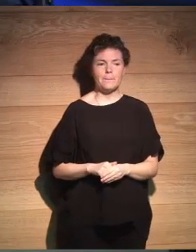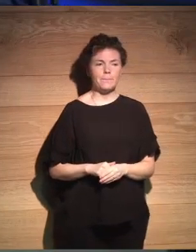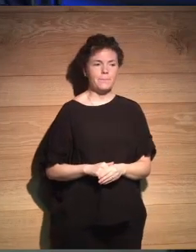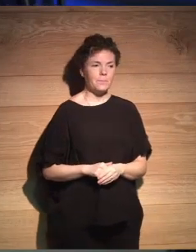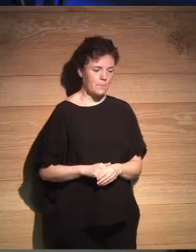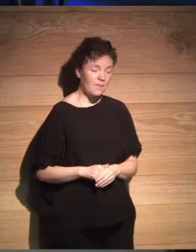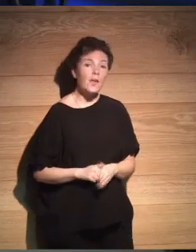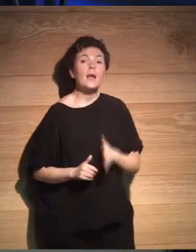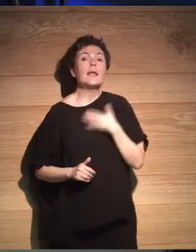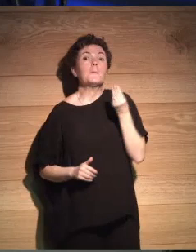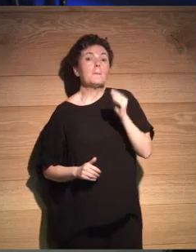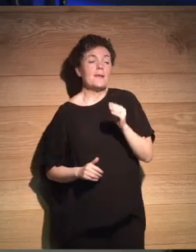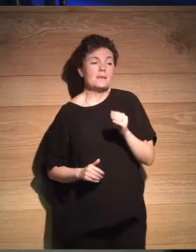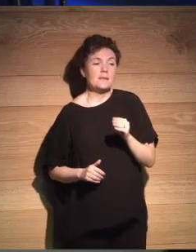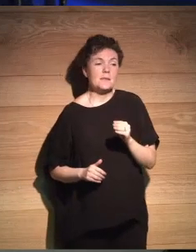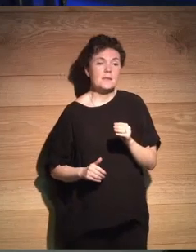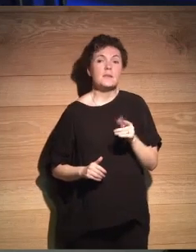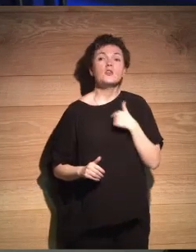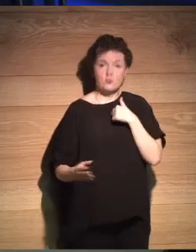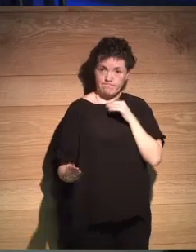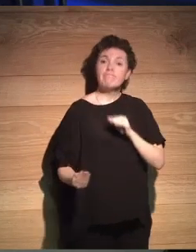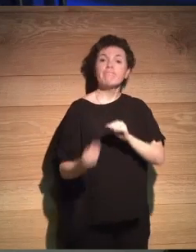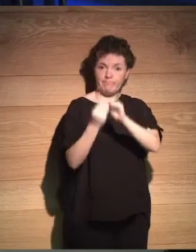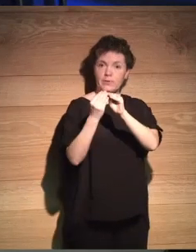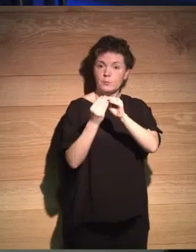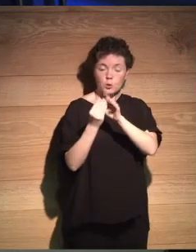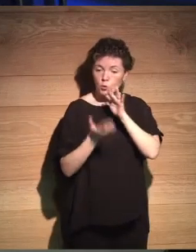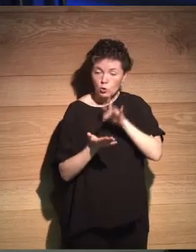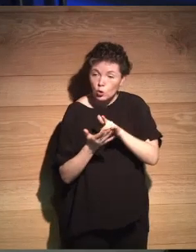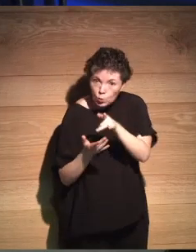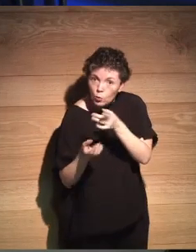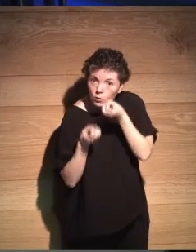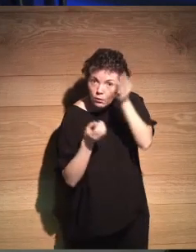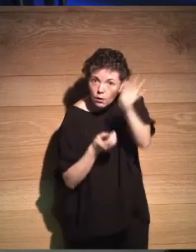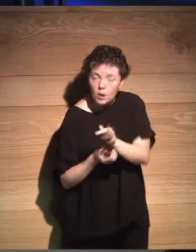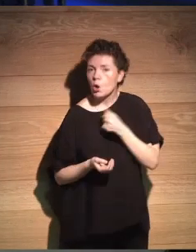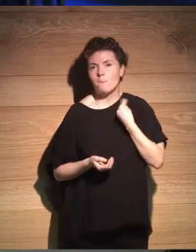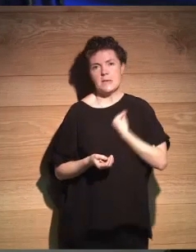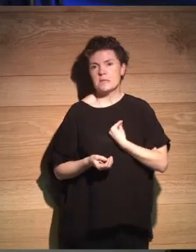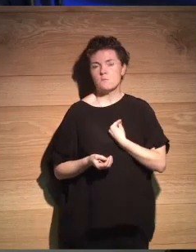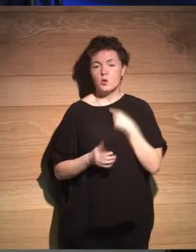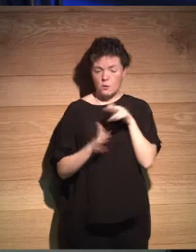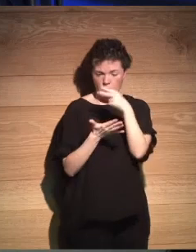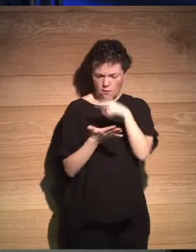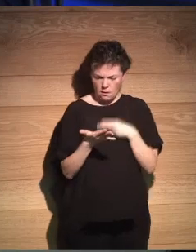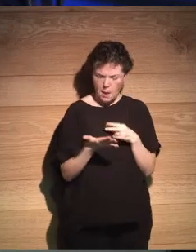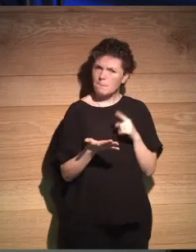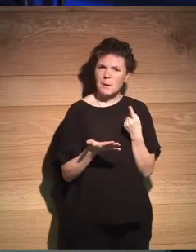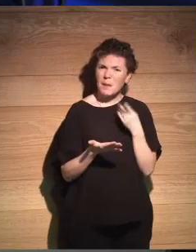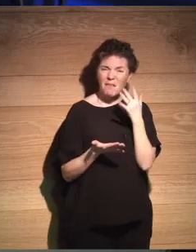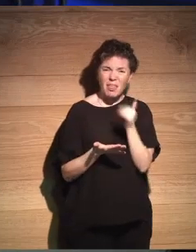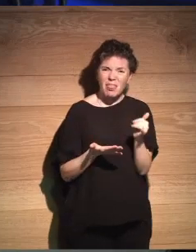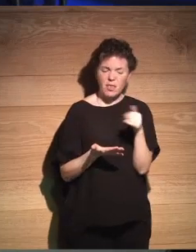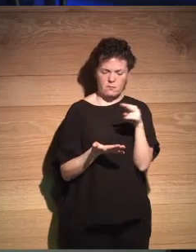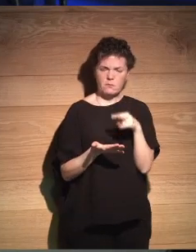¿Puedes decir algo? Estoy completamente contigo porque me pasó lo mismo que has dicho tú cuando leí la primera versión